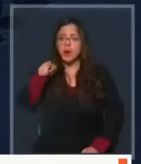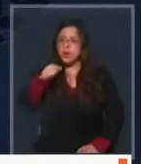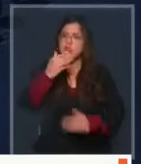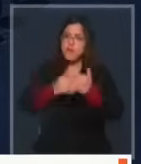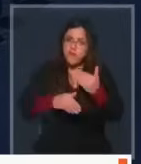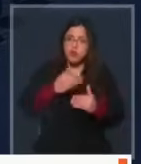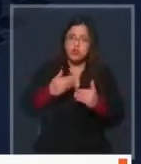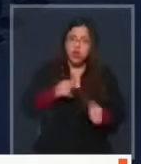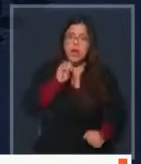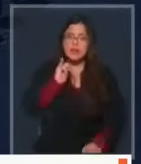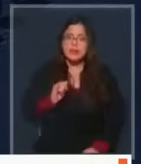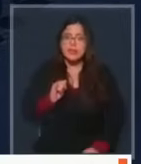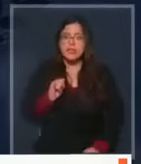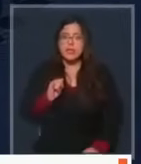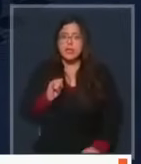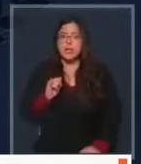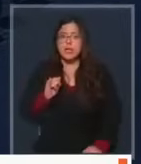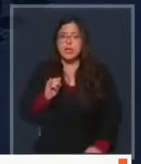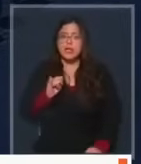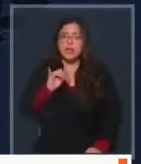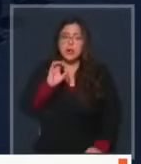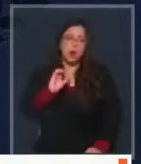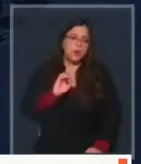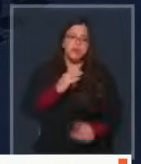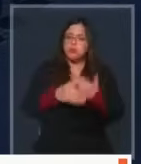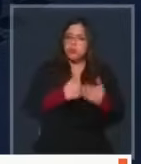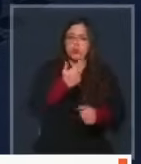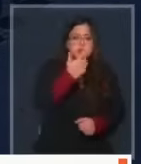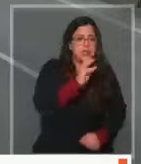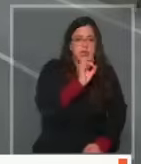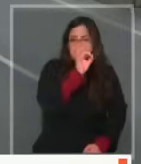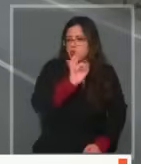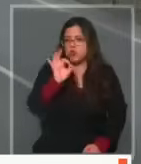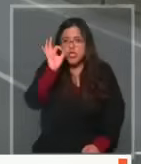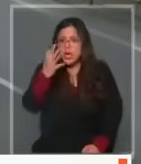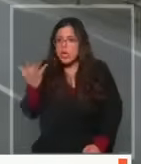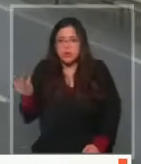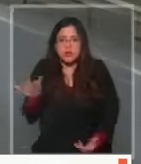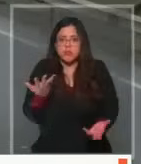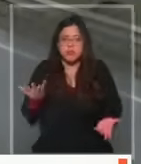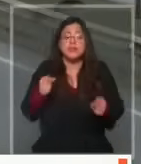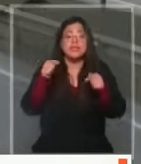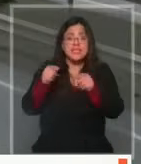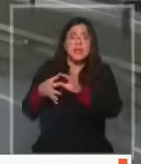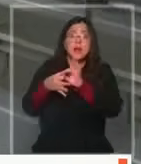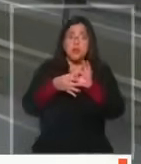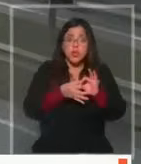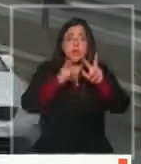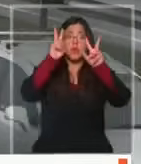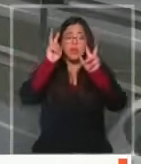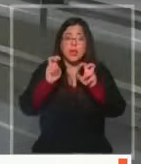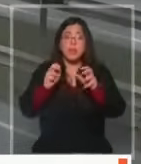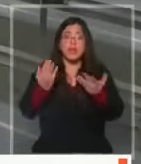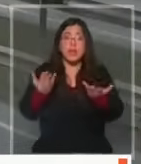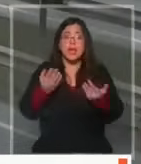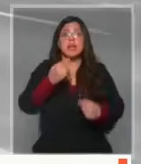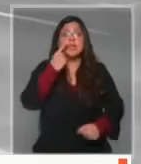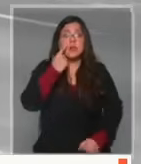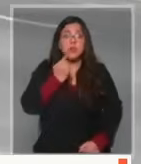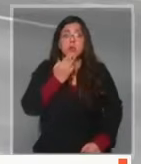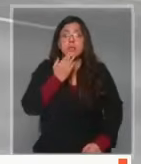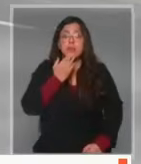funciona, o funciona un 70%, un 70%. Y es precisamente el carácter de experimental y la falta